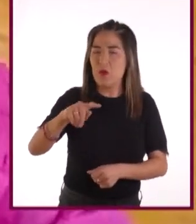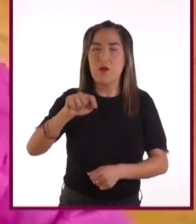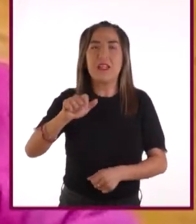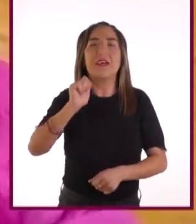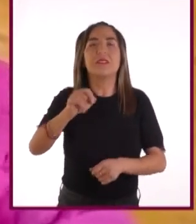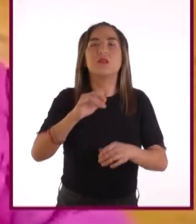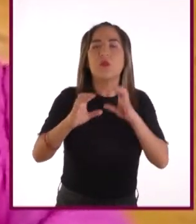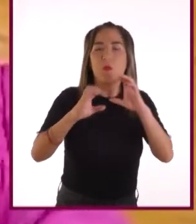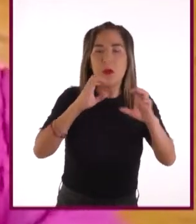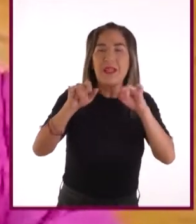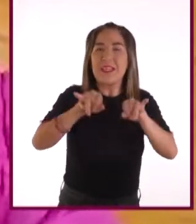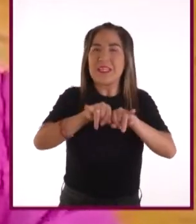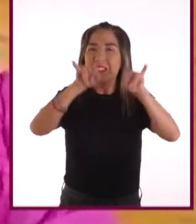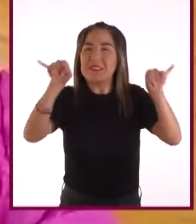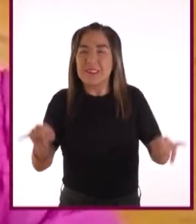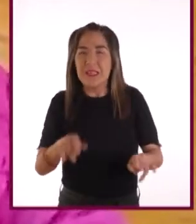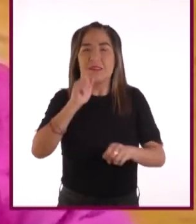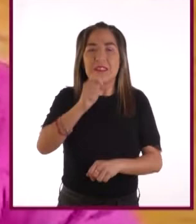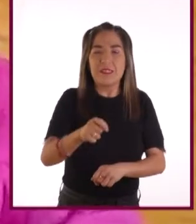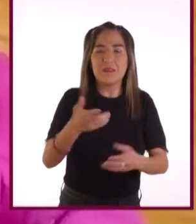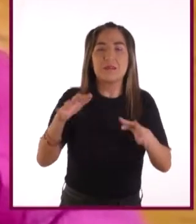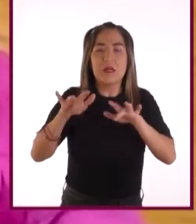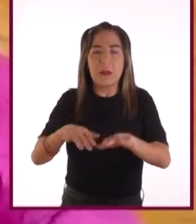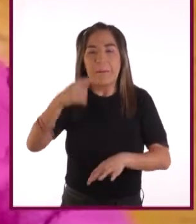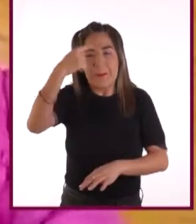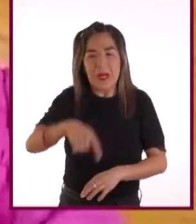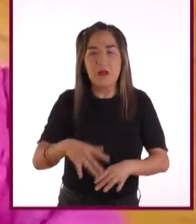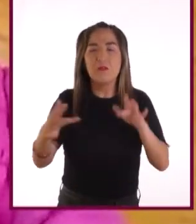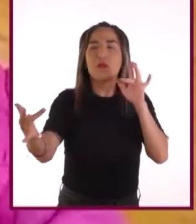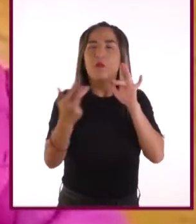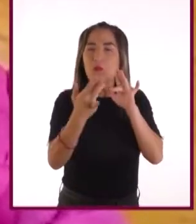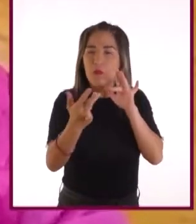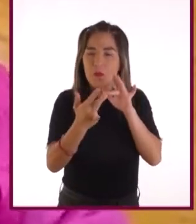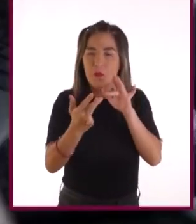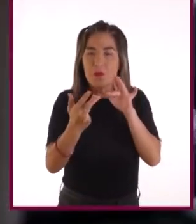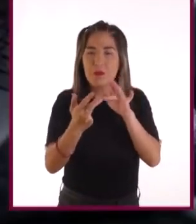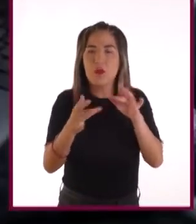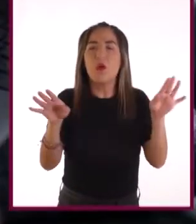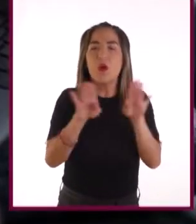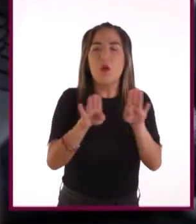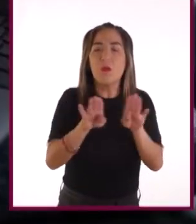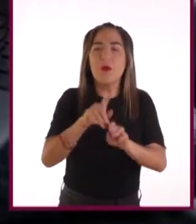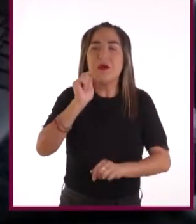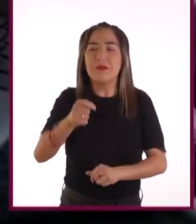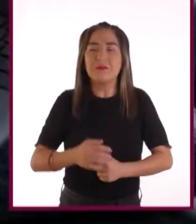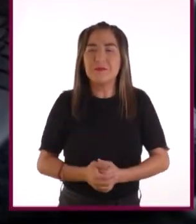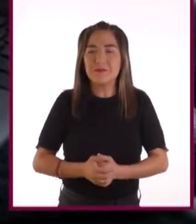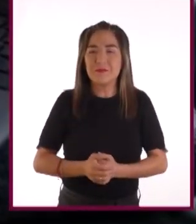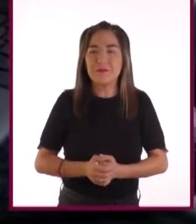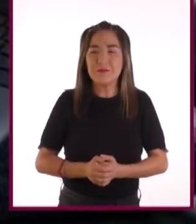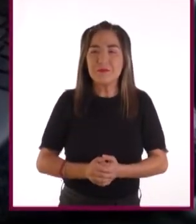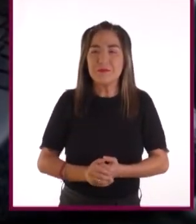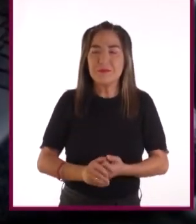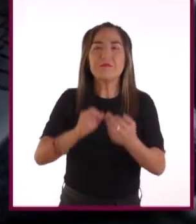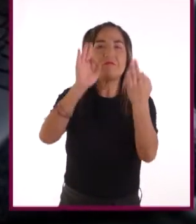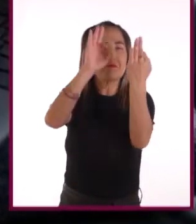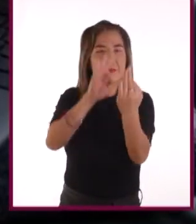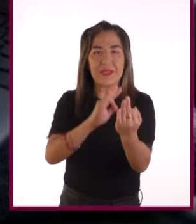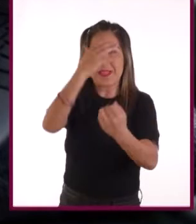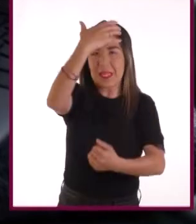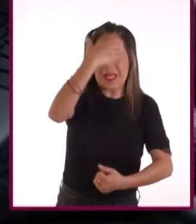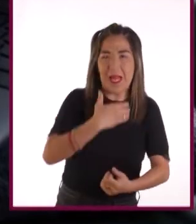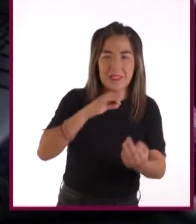comunicación a distancia a través de herramientas electrónicas que permite mantener el contacto, que puede ser o no cara a